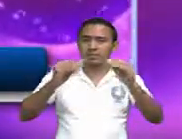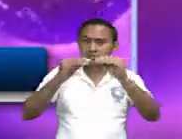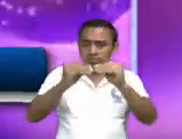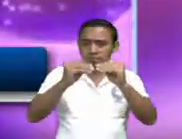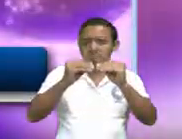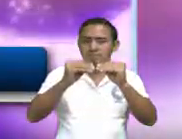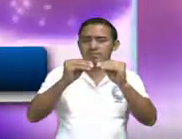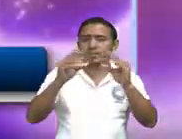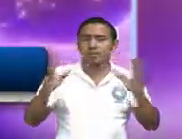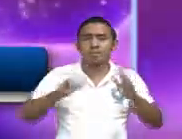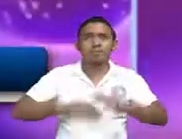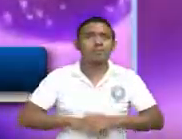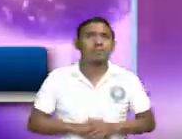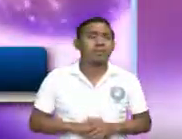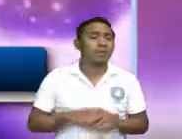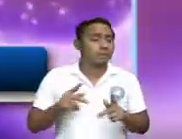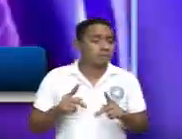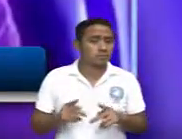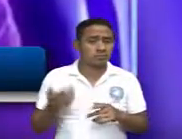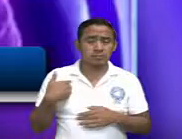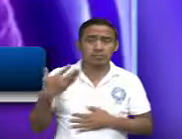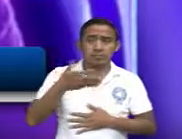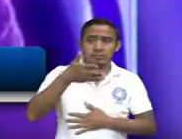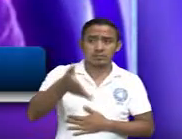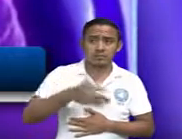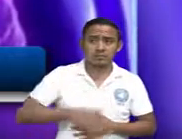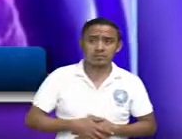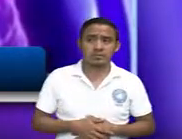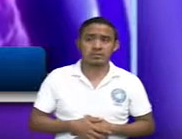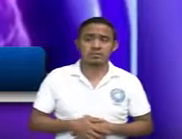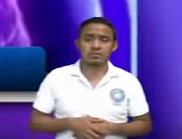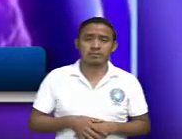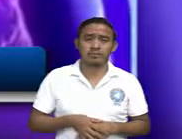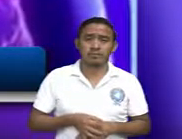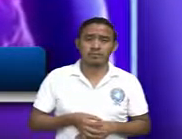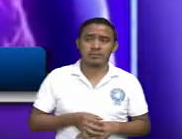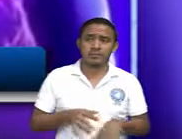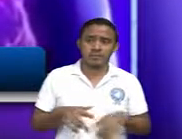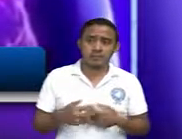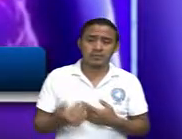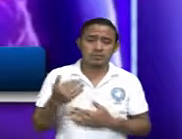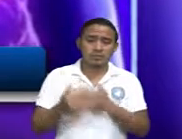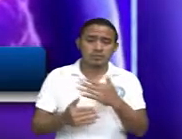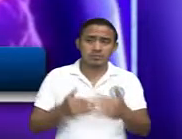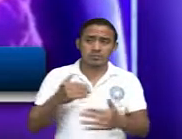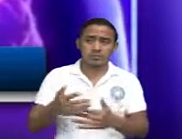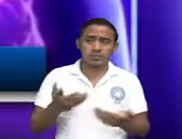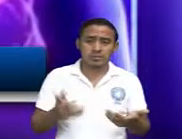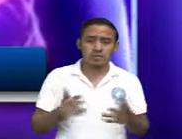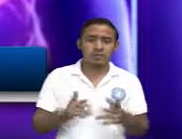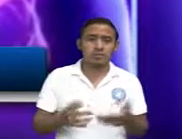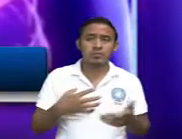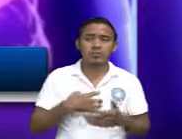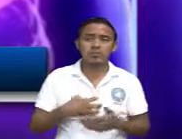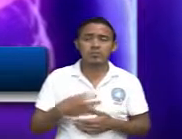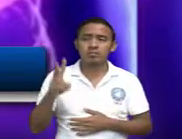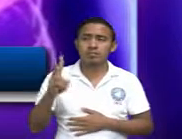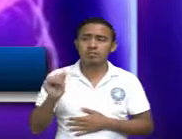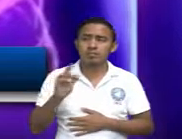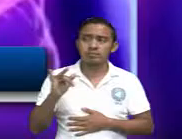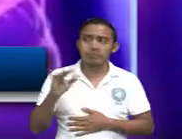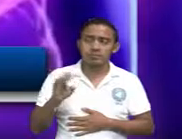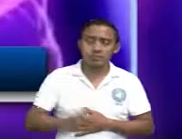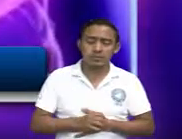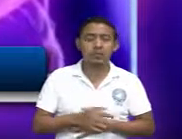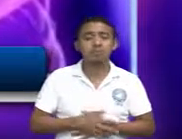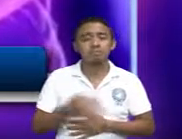Generalmente los pacientes llegan también ya en la etapa inicial de la varice esofágica. Sí,